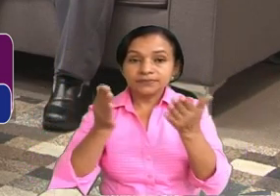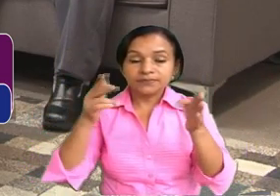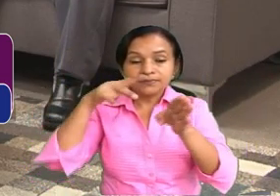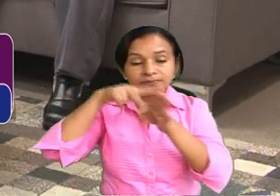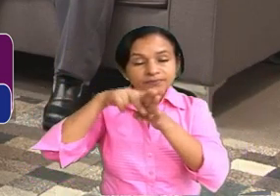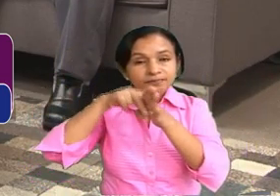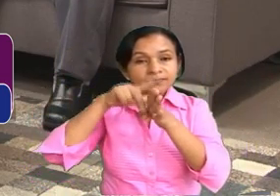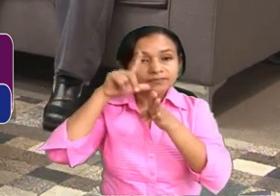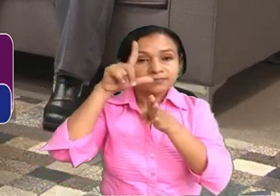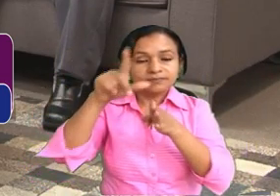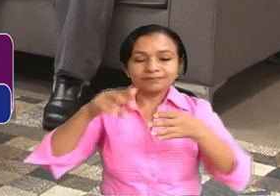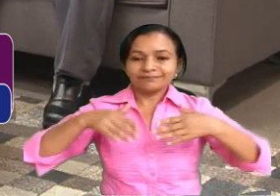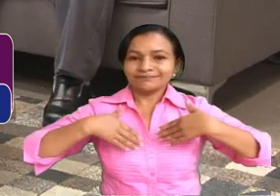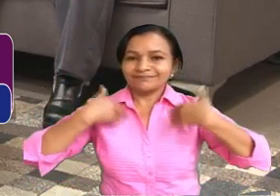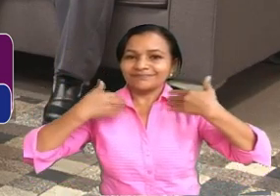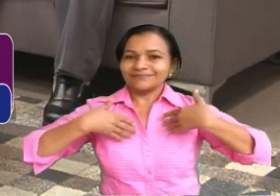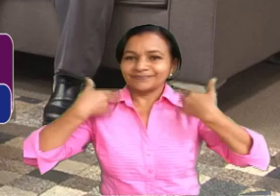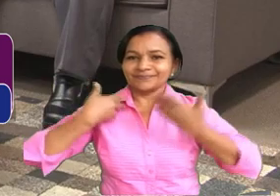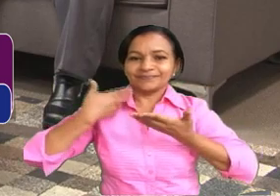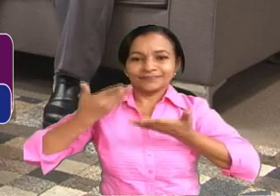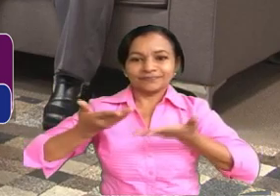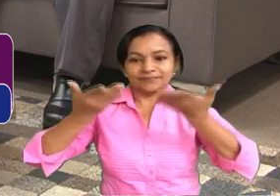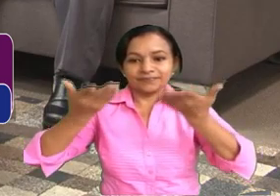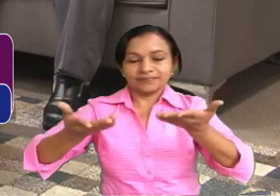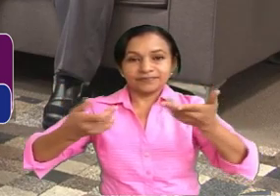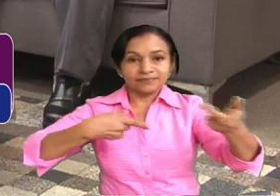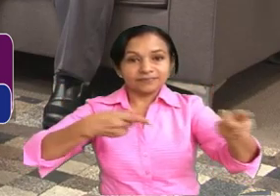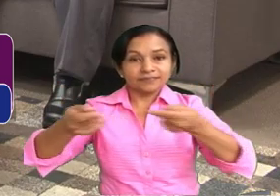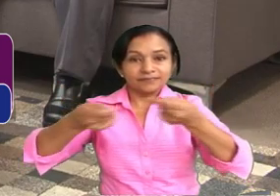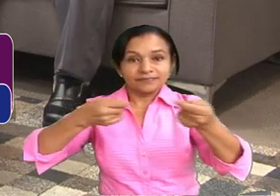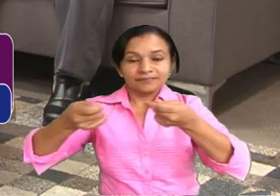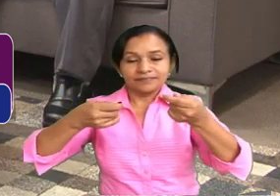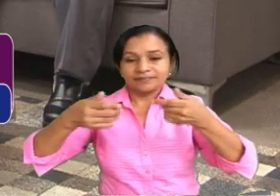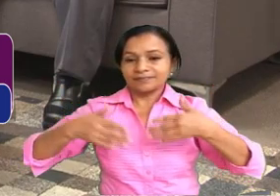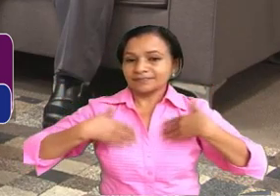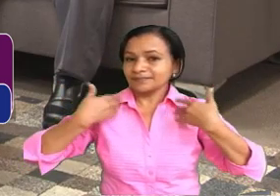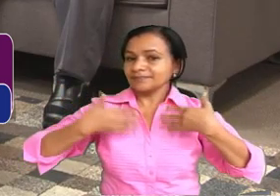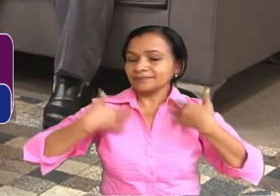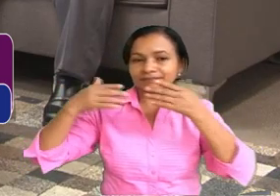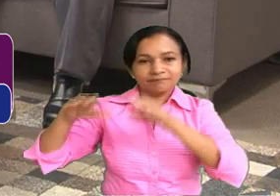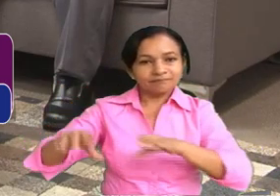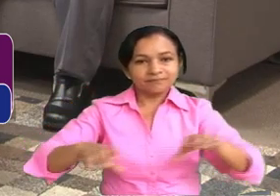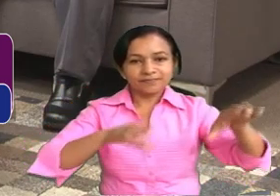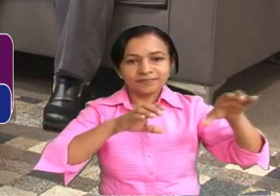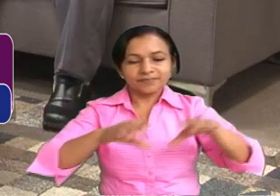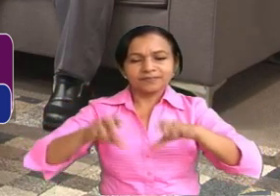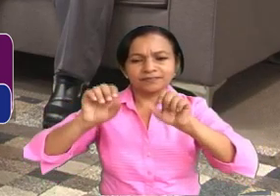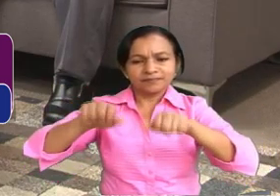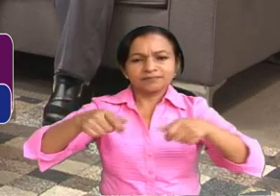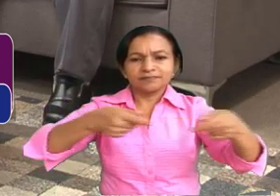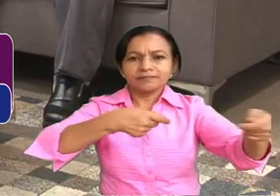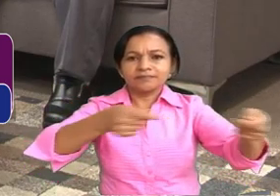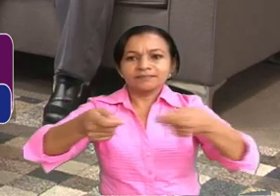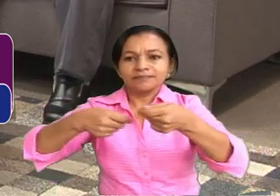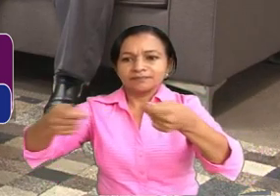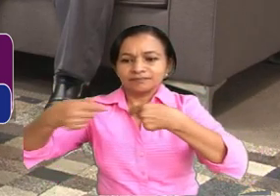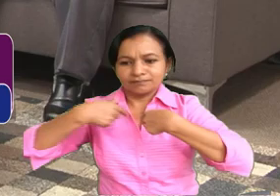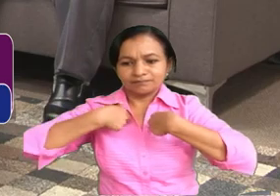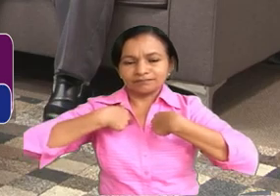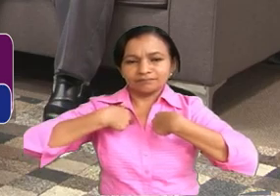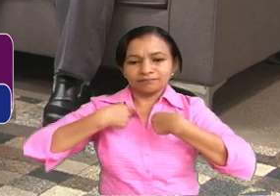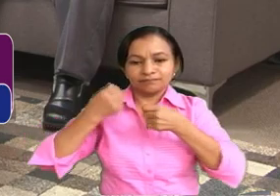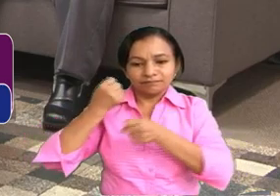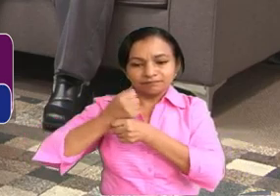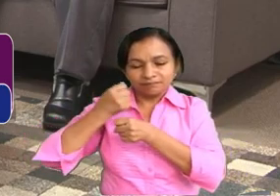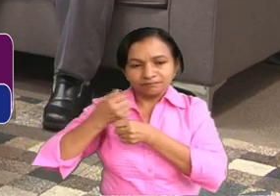campesino alegre va con su producto y ya se hace como una fiesta para poder vender lo que él lleva